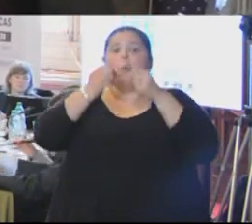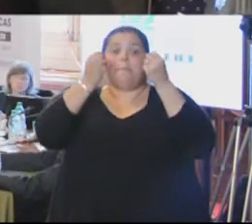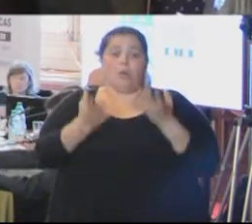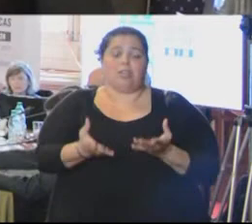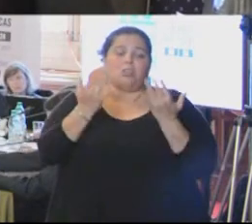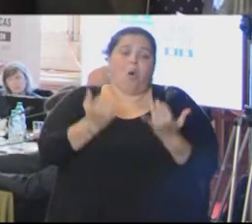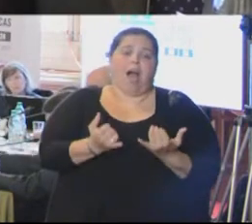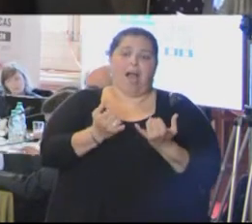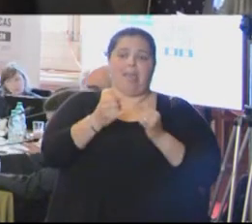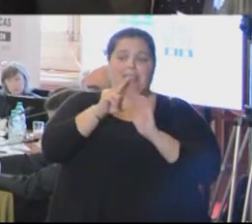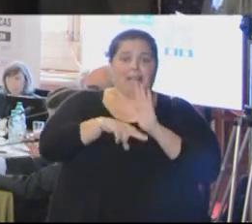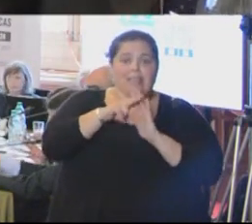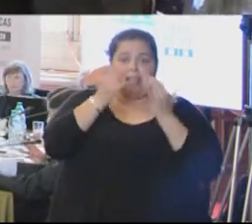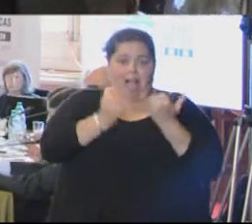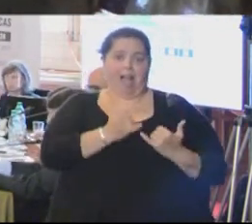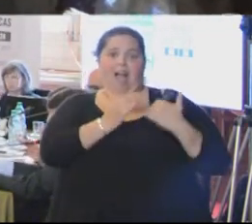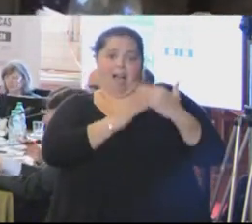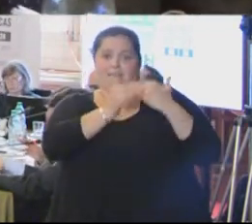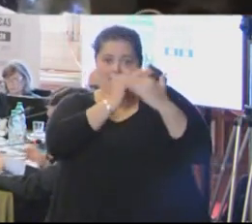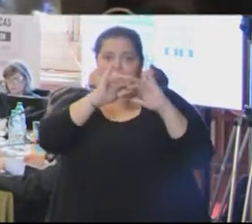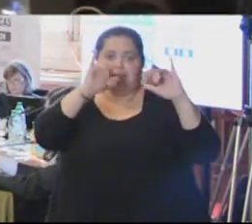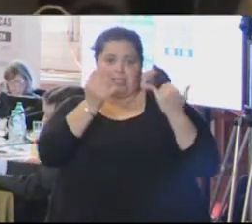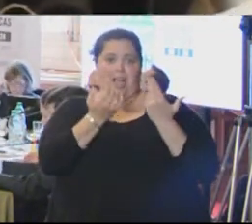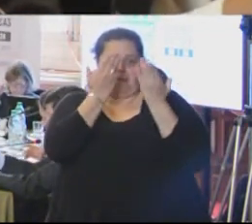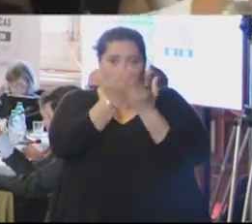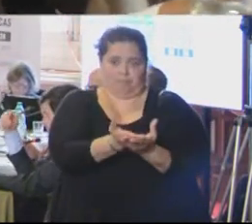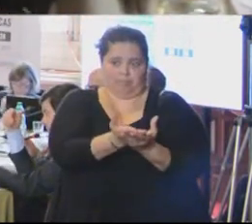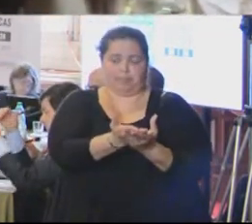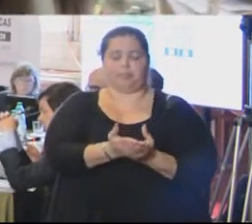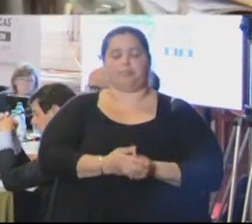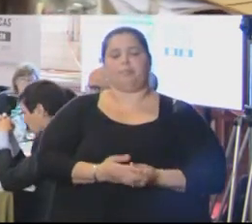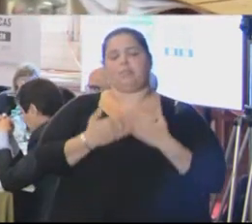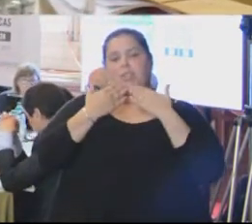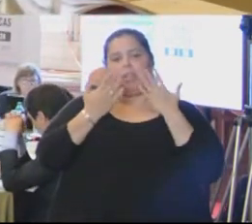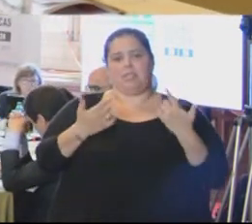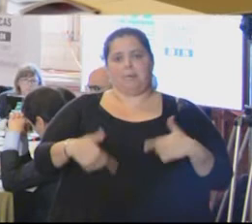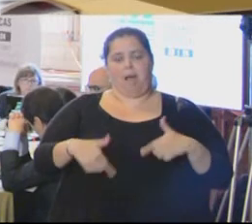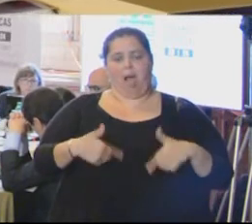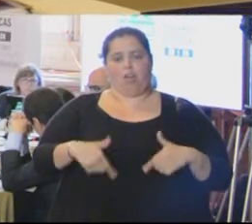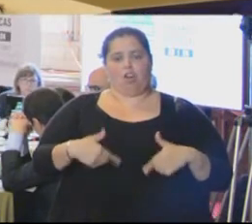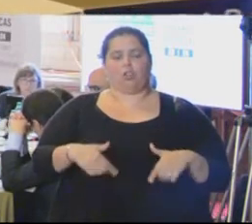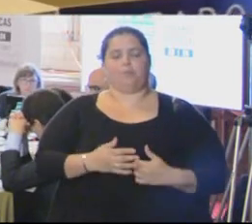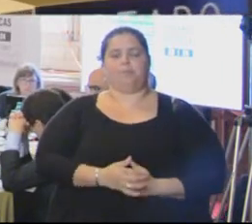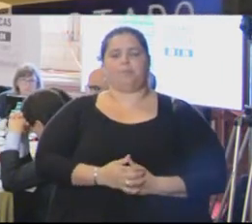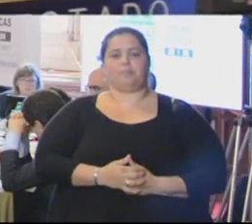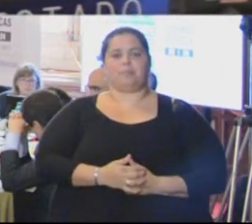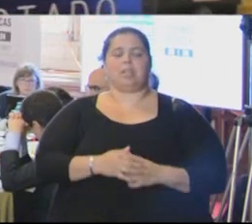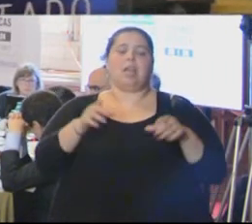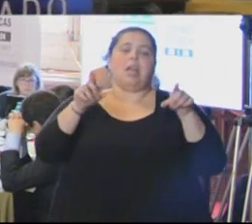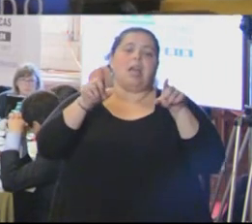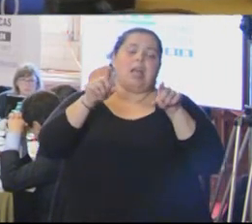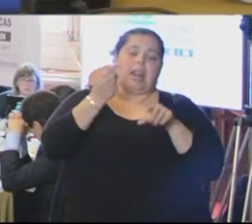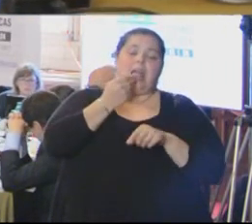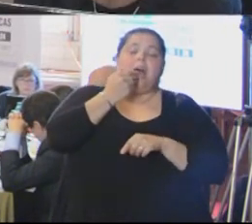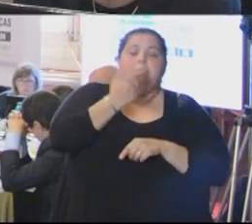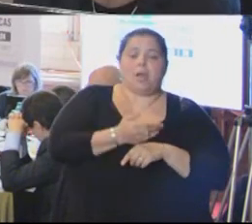de avance que han sido presentadas. Gracias, señor embajador. Sí, como la pregunta relacionada